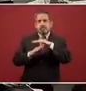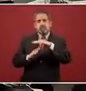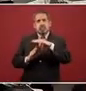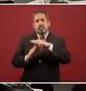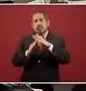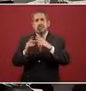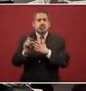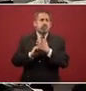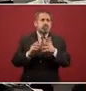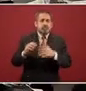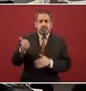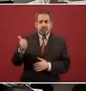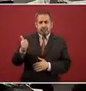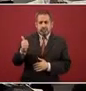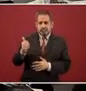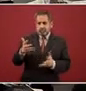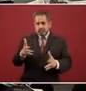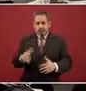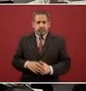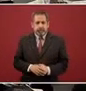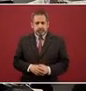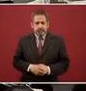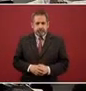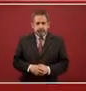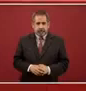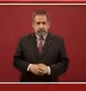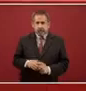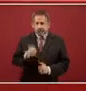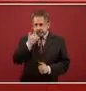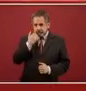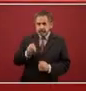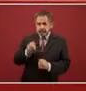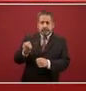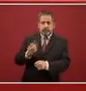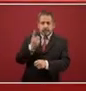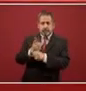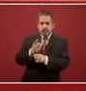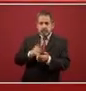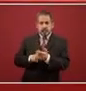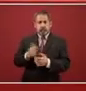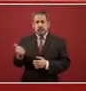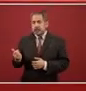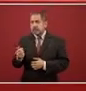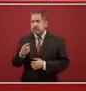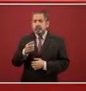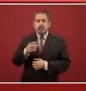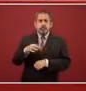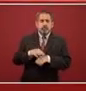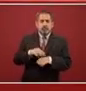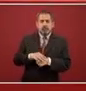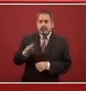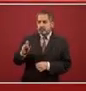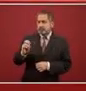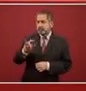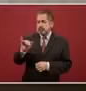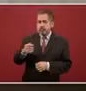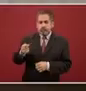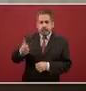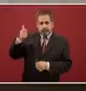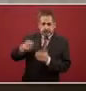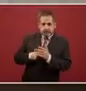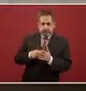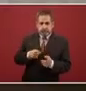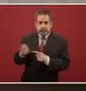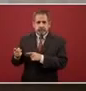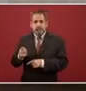en el mes de agosto. Ahora, me gustaría dar la oportunidad a que tanto el doctor Borja, que hoy nos acompaña por primera vez, como el doctor Reyes